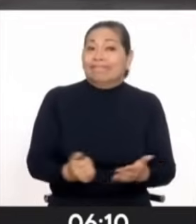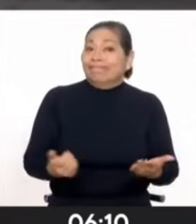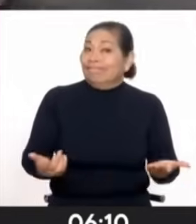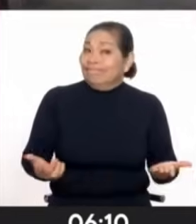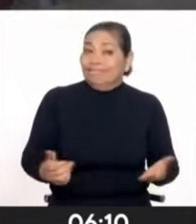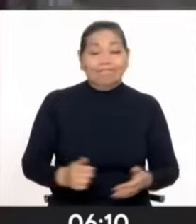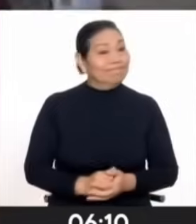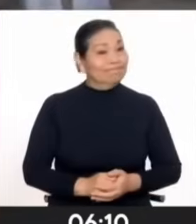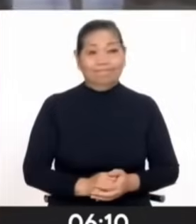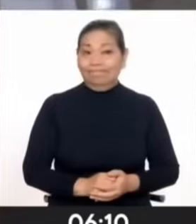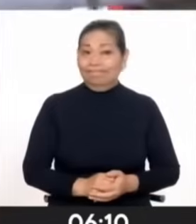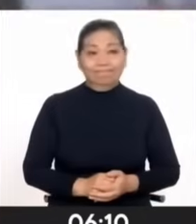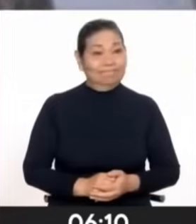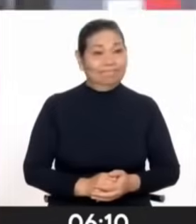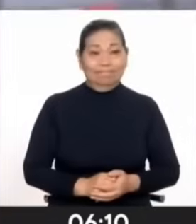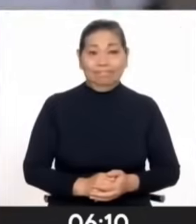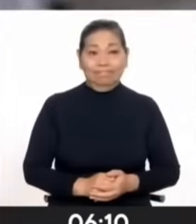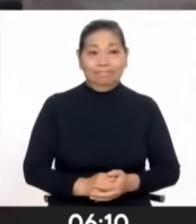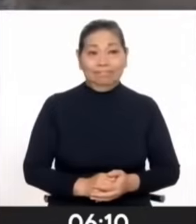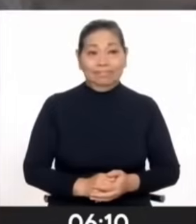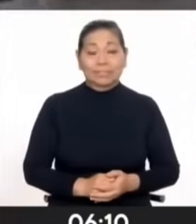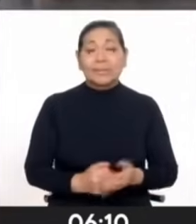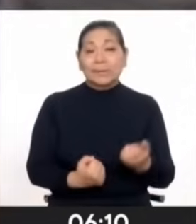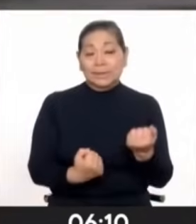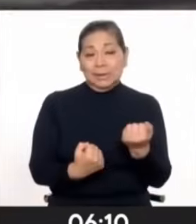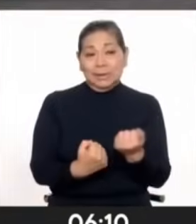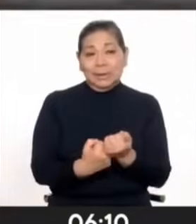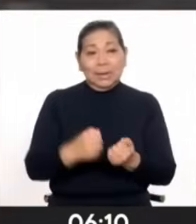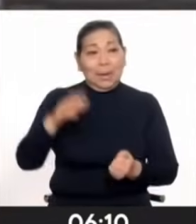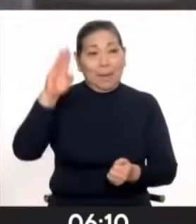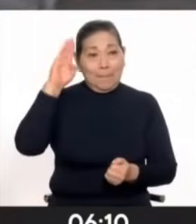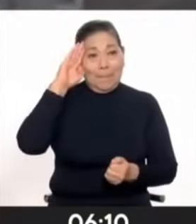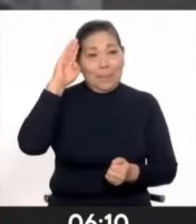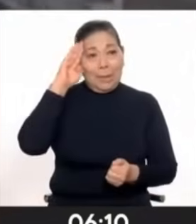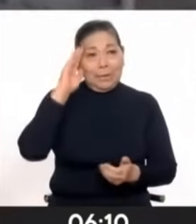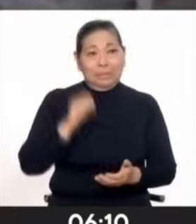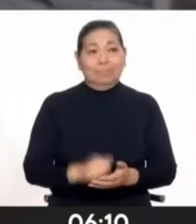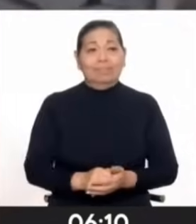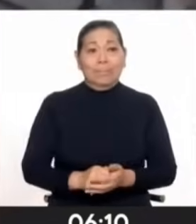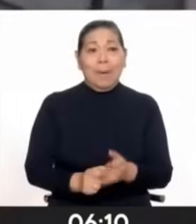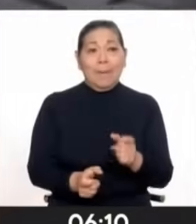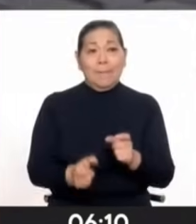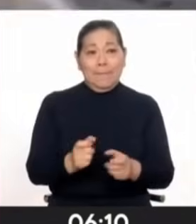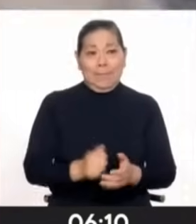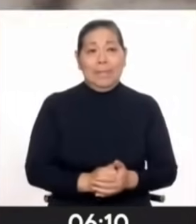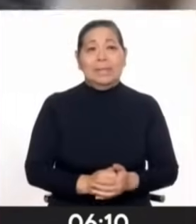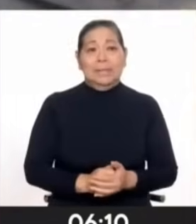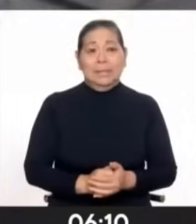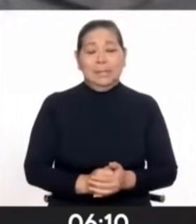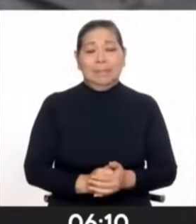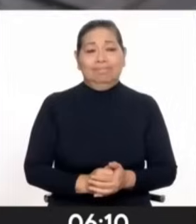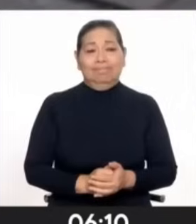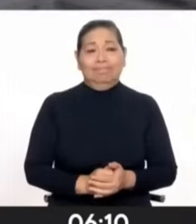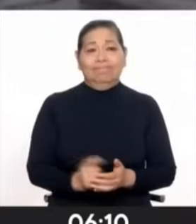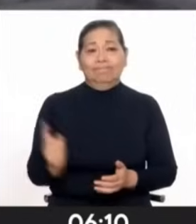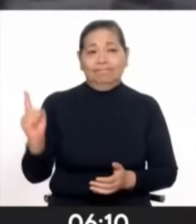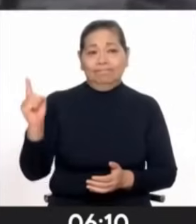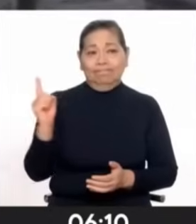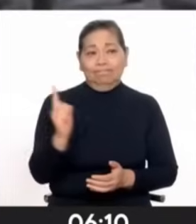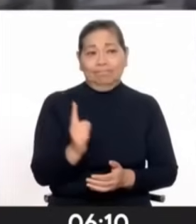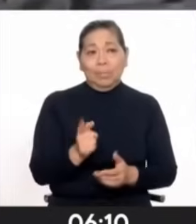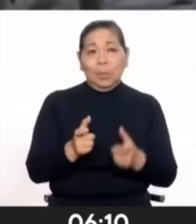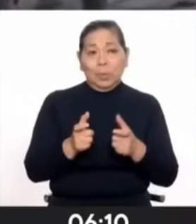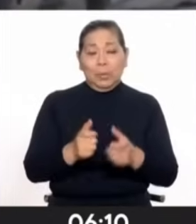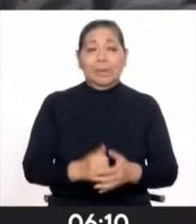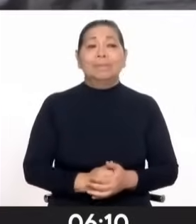vamos a ver también que el operativo se ha realizado con el apoyo de la Policía Nacional. Un gran contingente de efectivos de la policía ha venido a dar